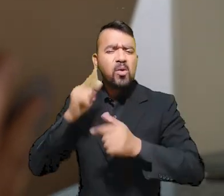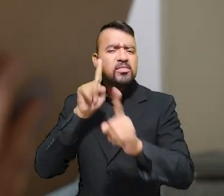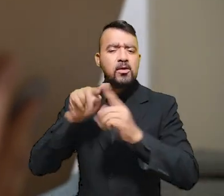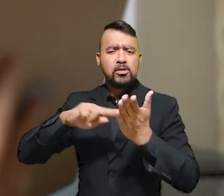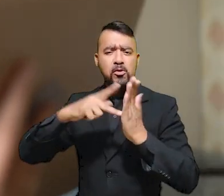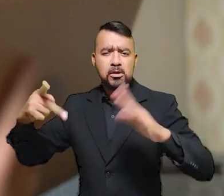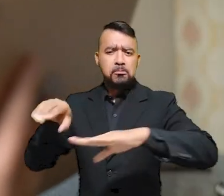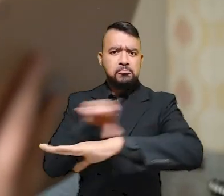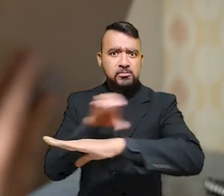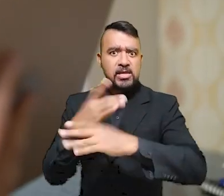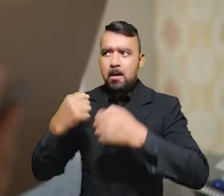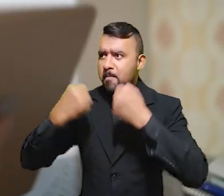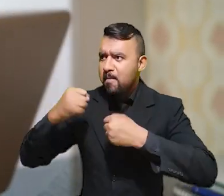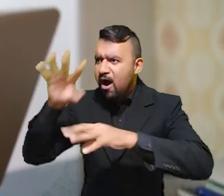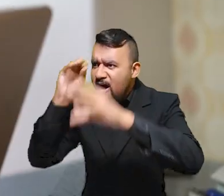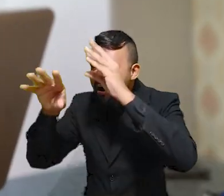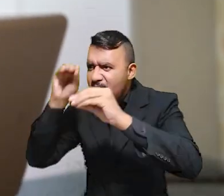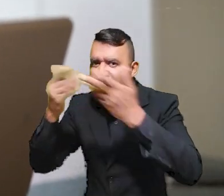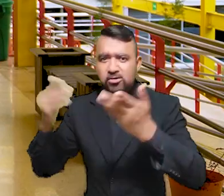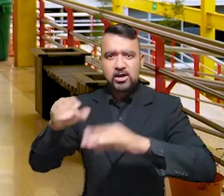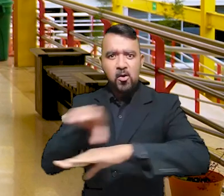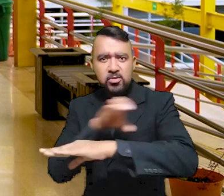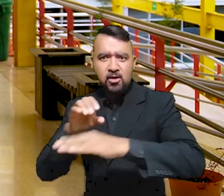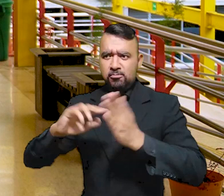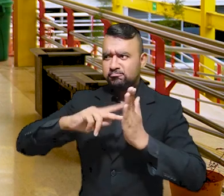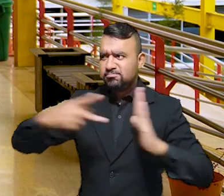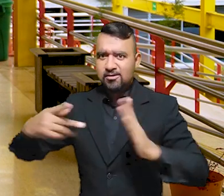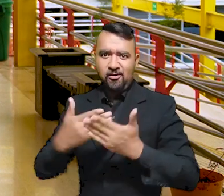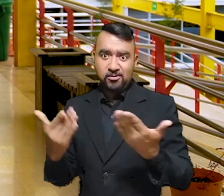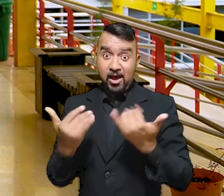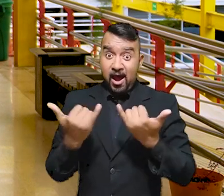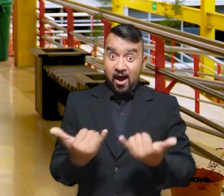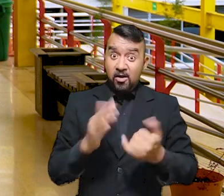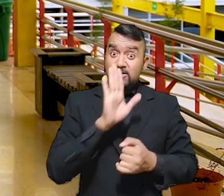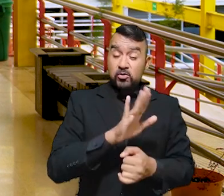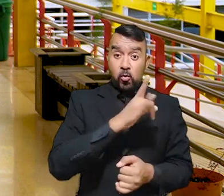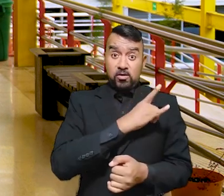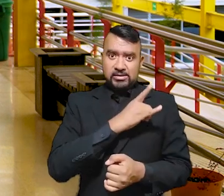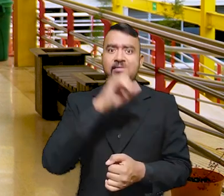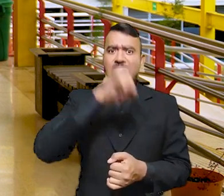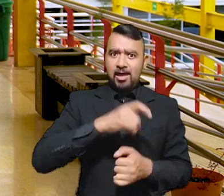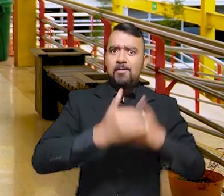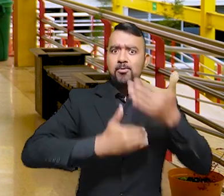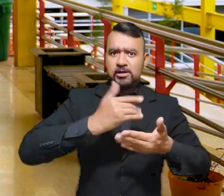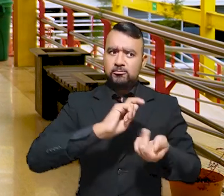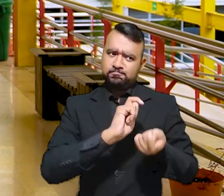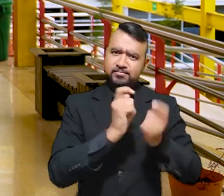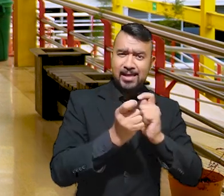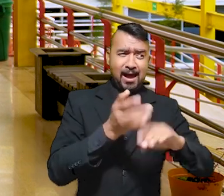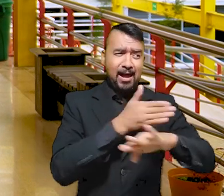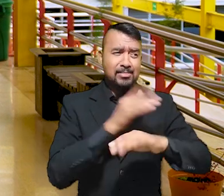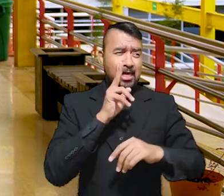preparando mucho más en la informática, se están preparando mucho más en el tema computacional. Eso nos obliga a que la forma